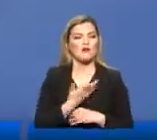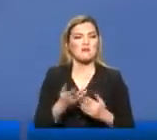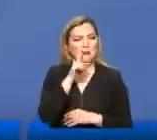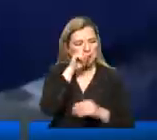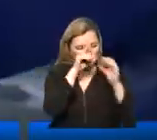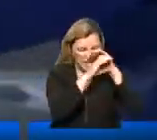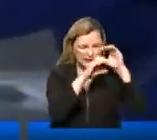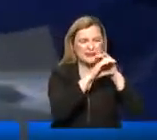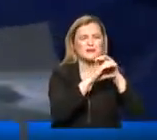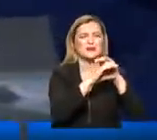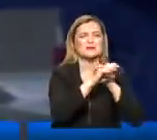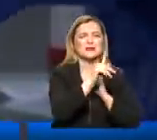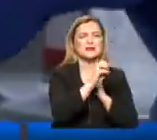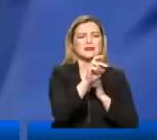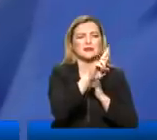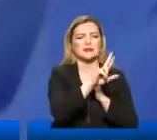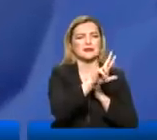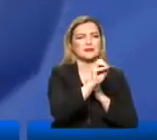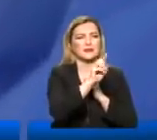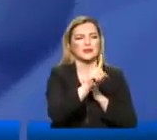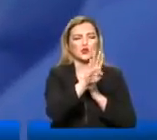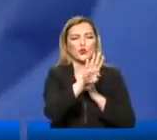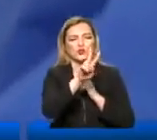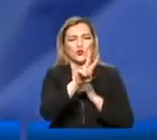PCR 30.142 y rápidas